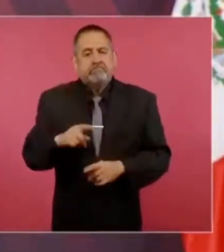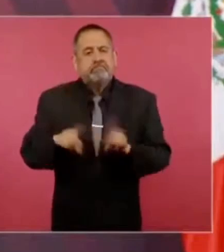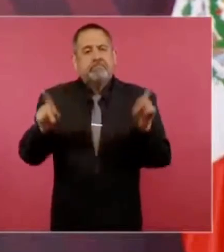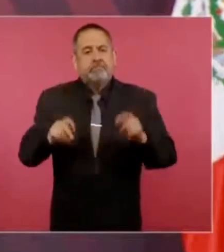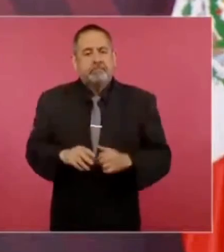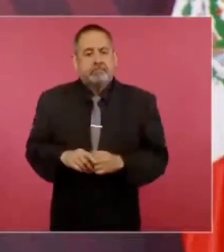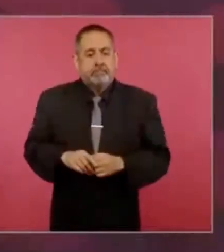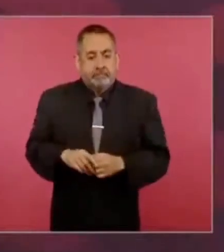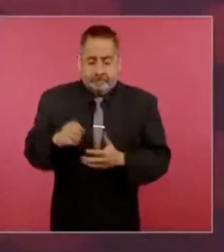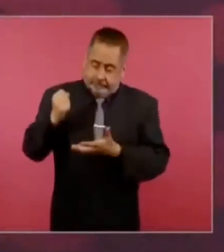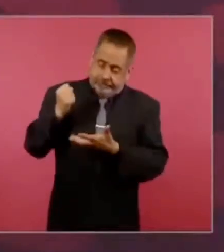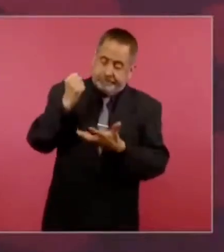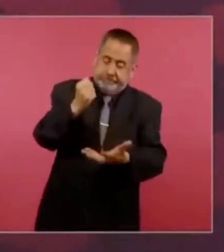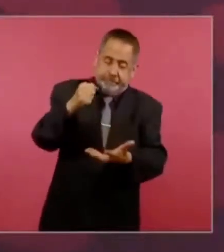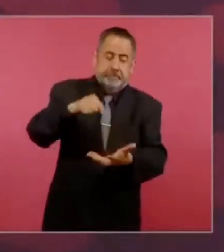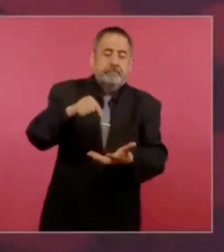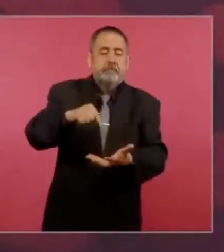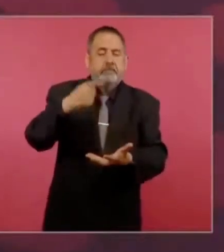El presupuesto